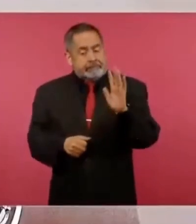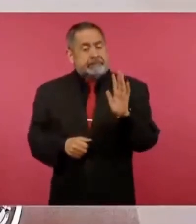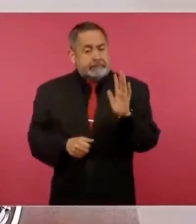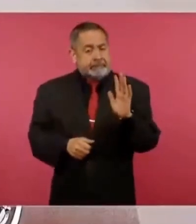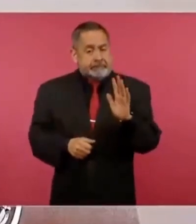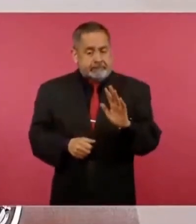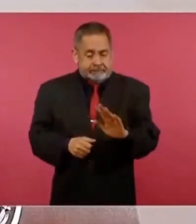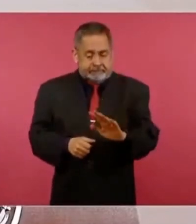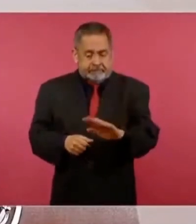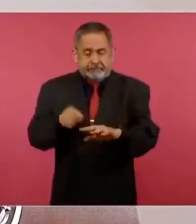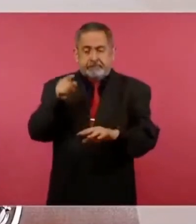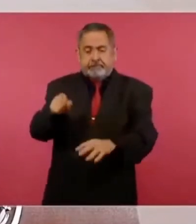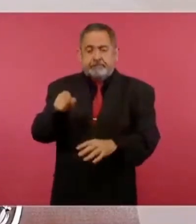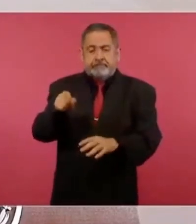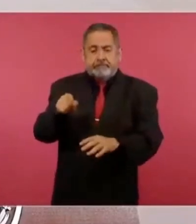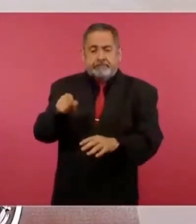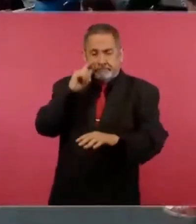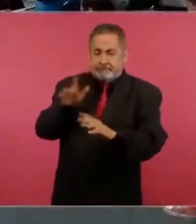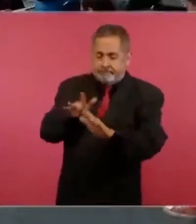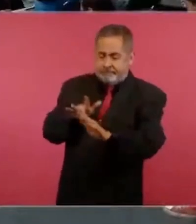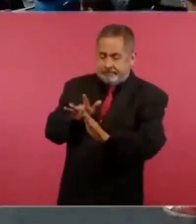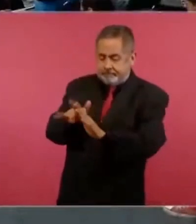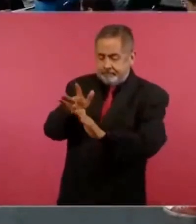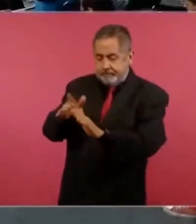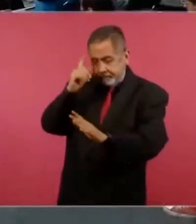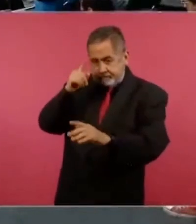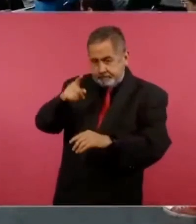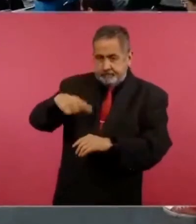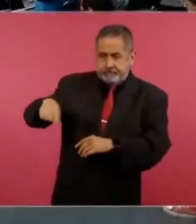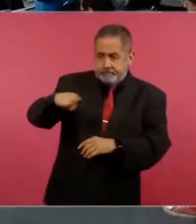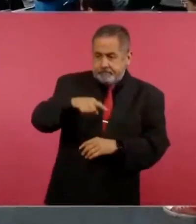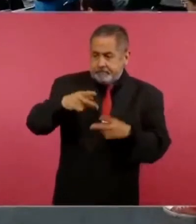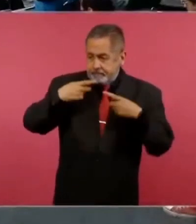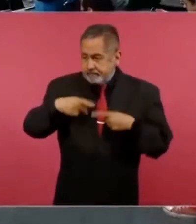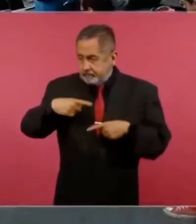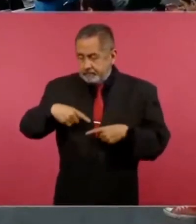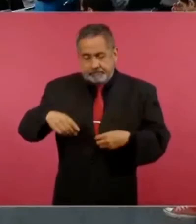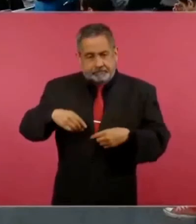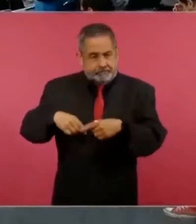cuanto al apoyo a damnificados.